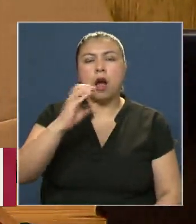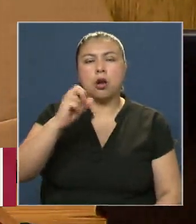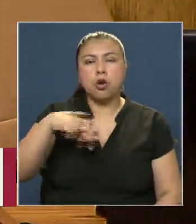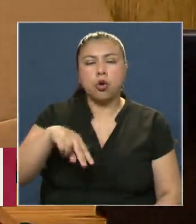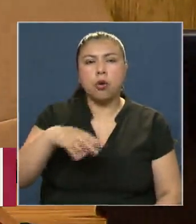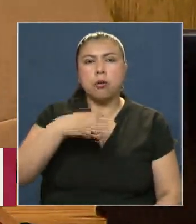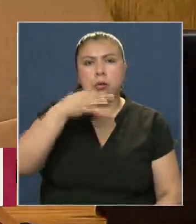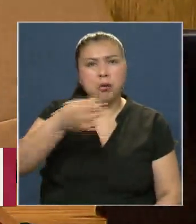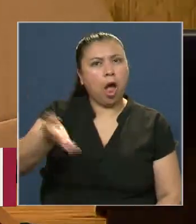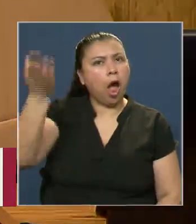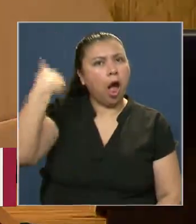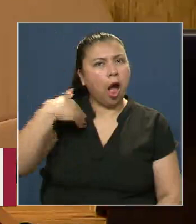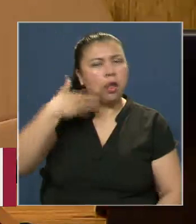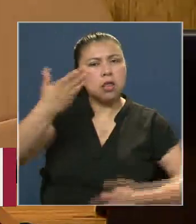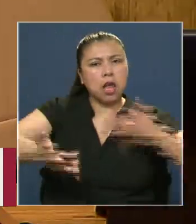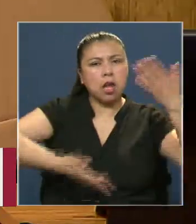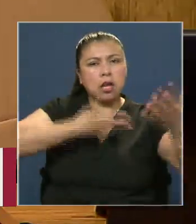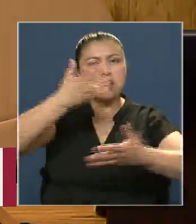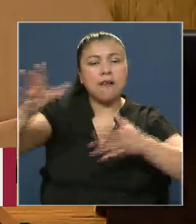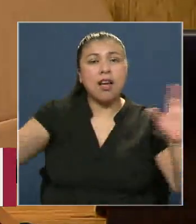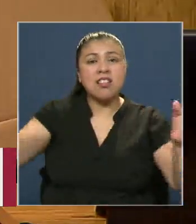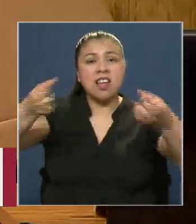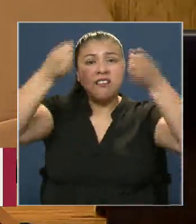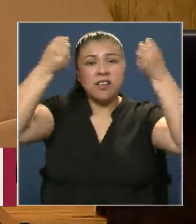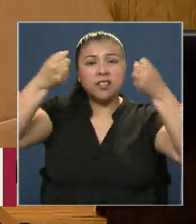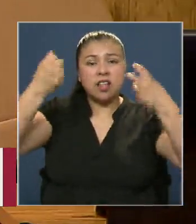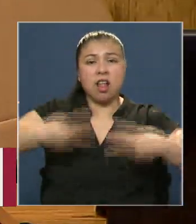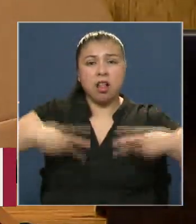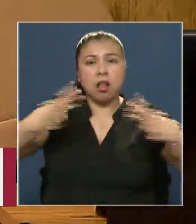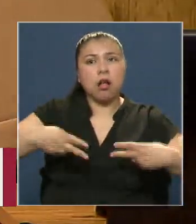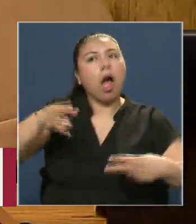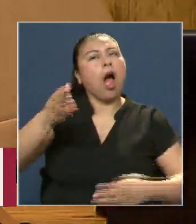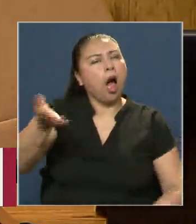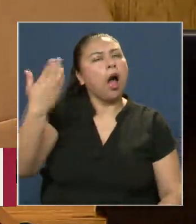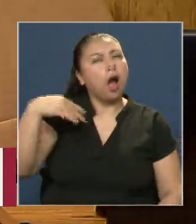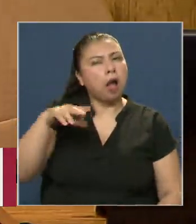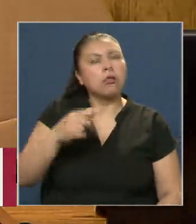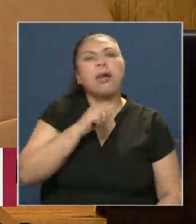considerando que cuando él cantaba en el Festival de Viña, efectivamente, ahí había pobreza.